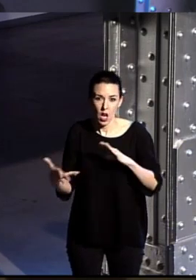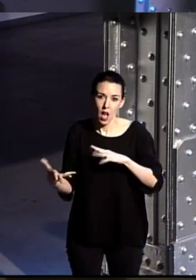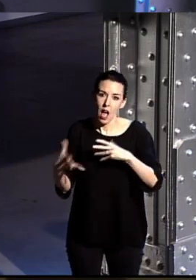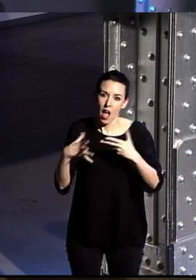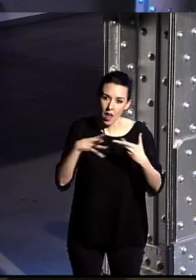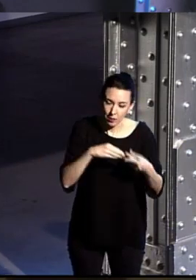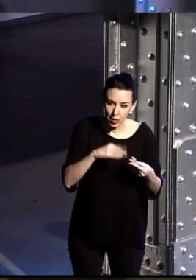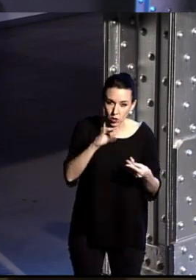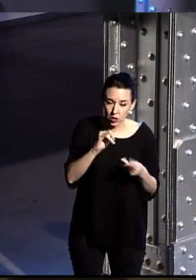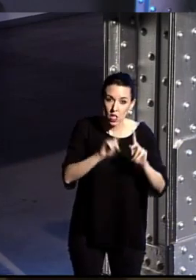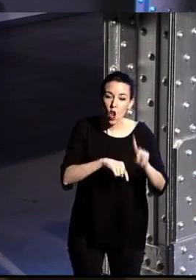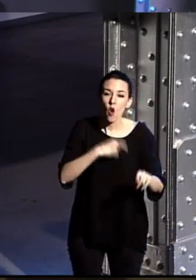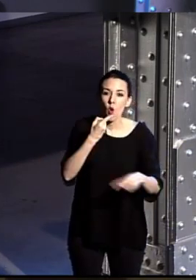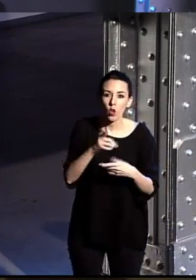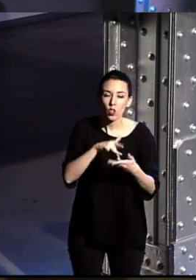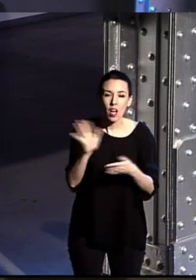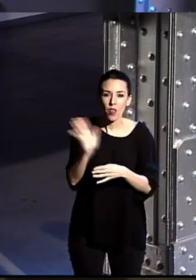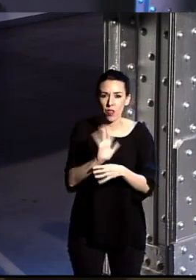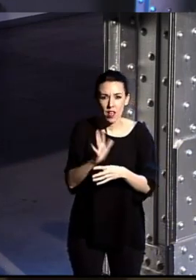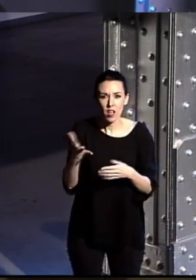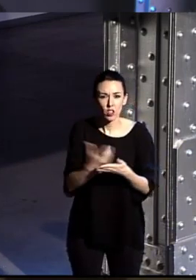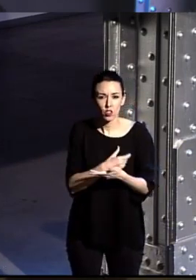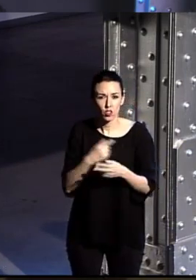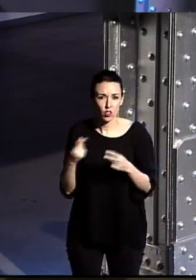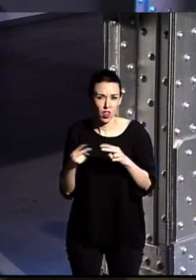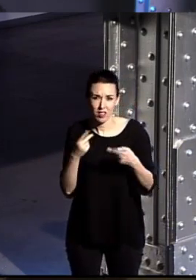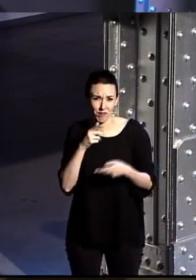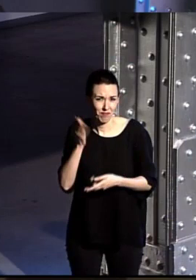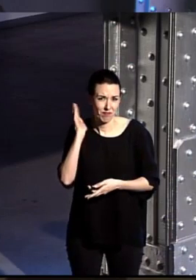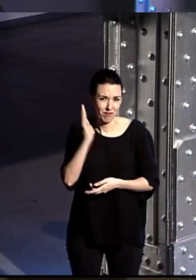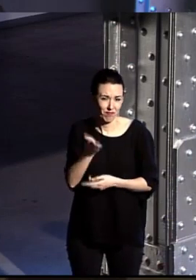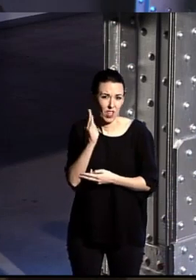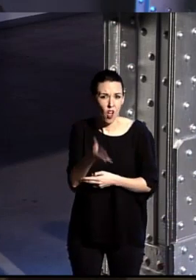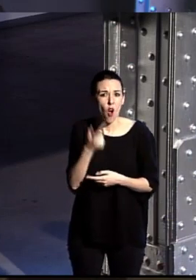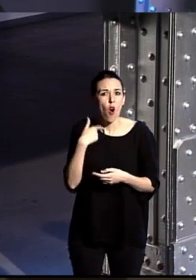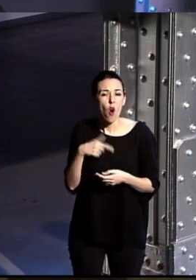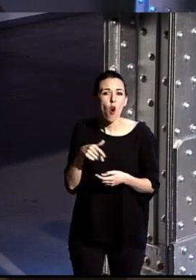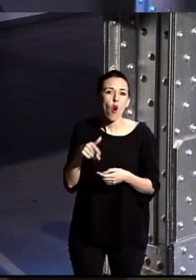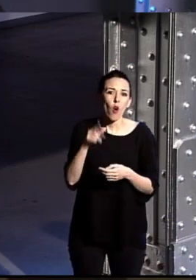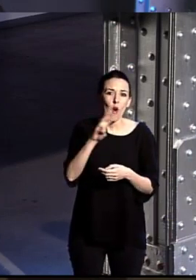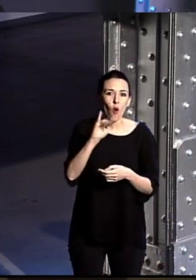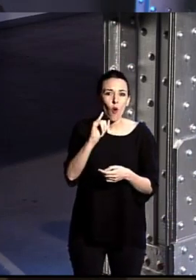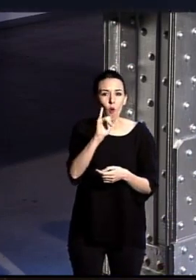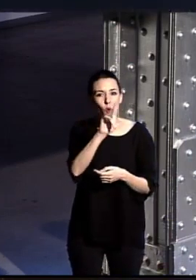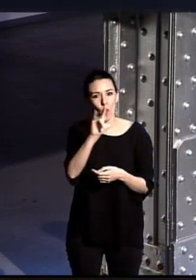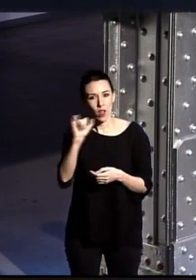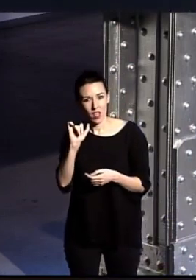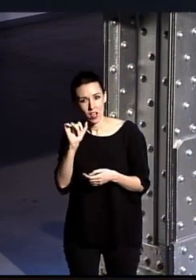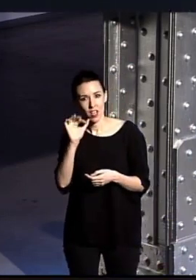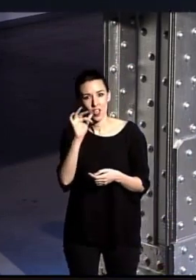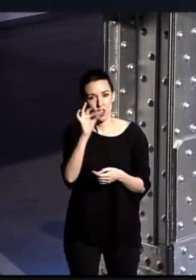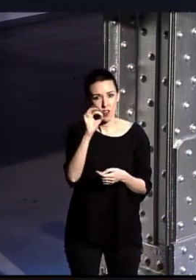adaptados, que luego han sido llevados al cine. Hay toda una generación que ha sido masacrada por un tal Uli Fogg, de los que hay aquí unos cuantos presentes.